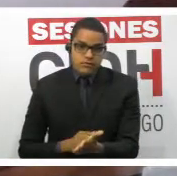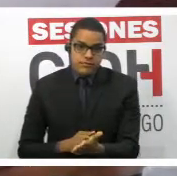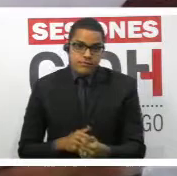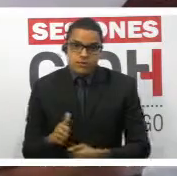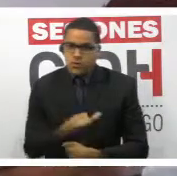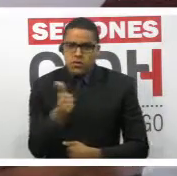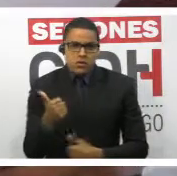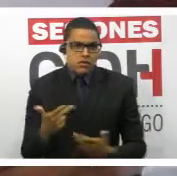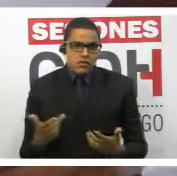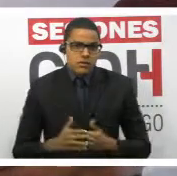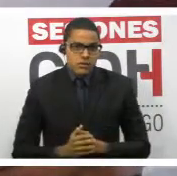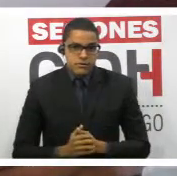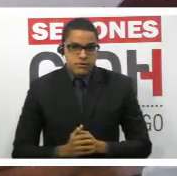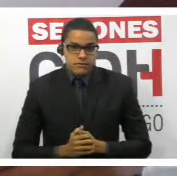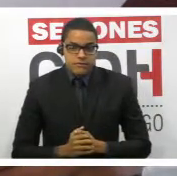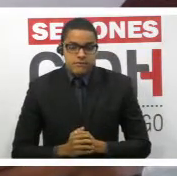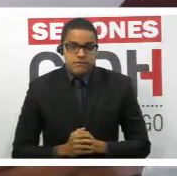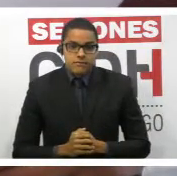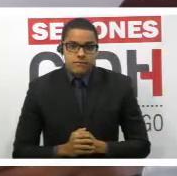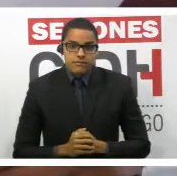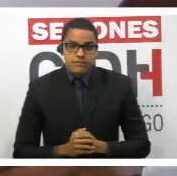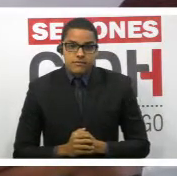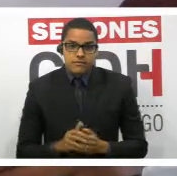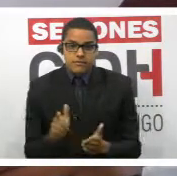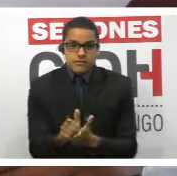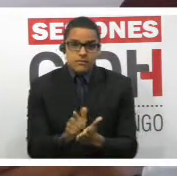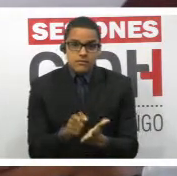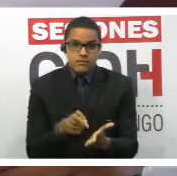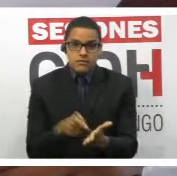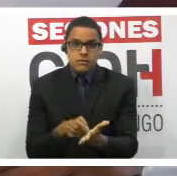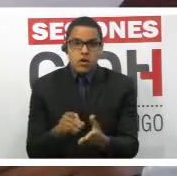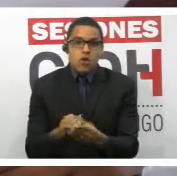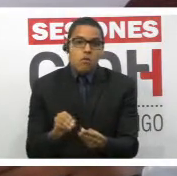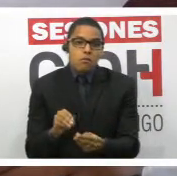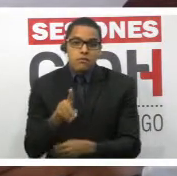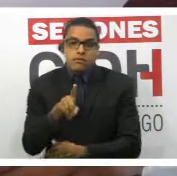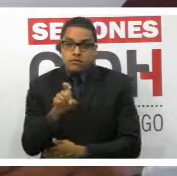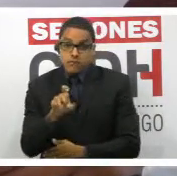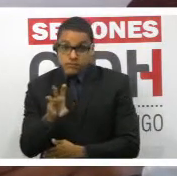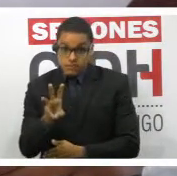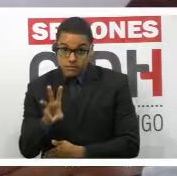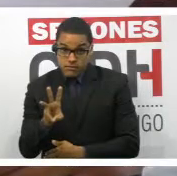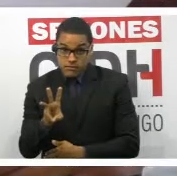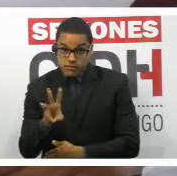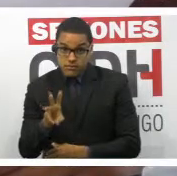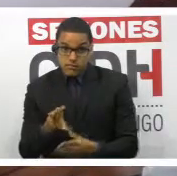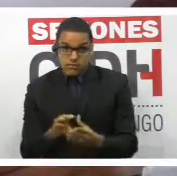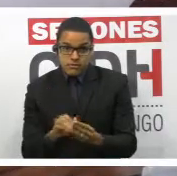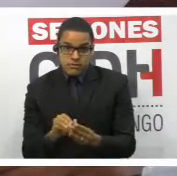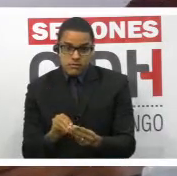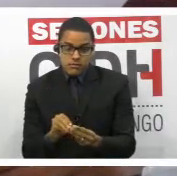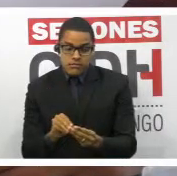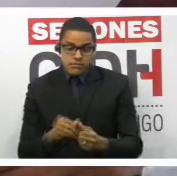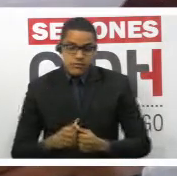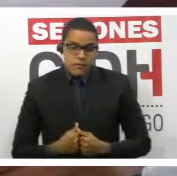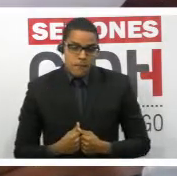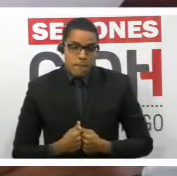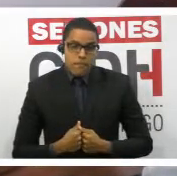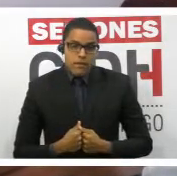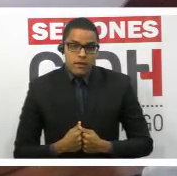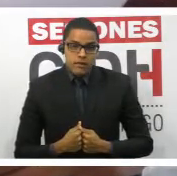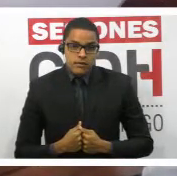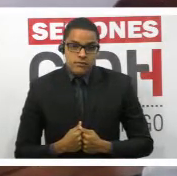parte en el decreto-ley 106 en el artículo 9 establece que que una persona con